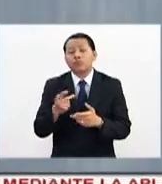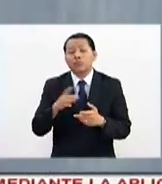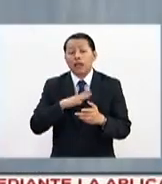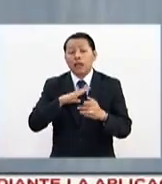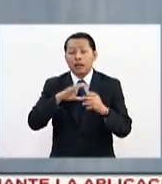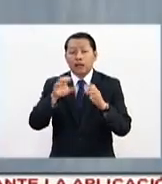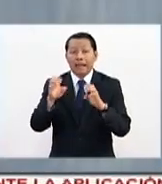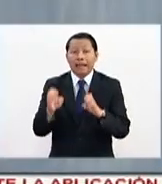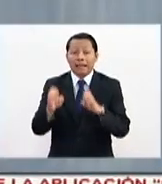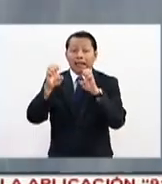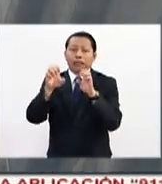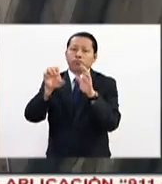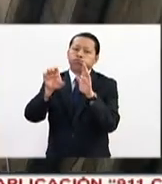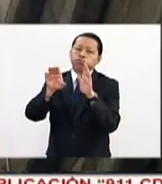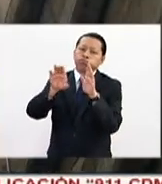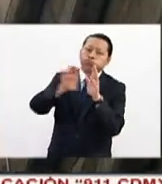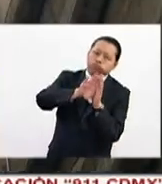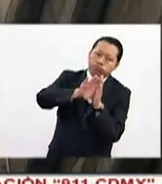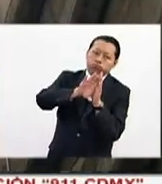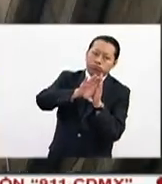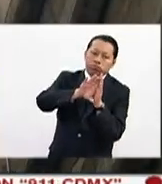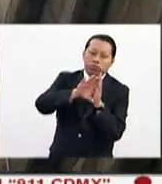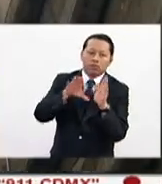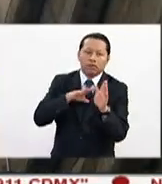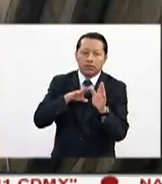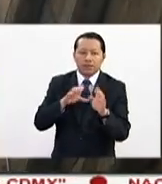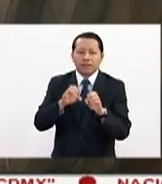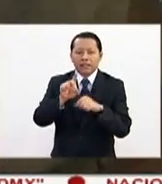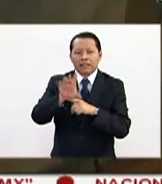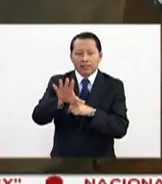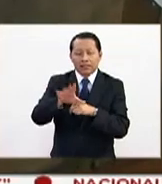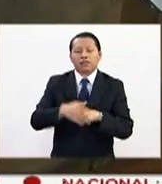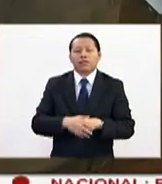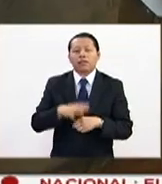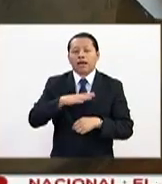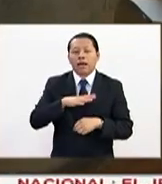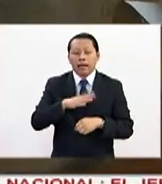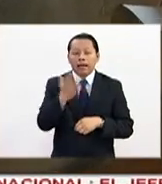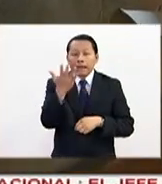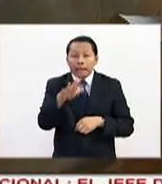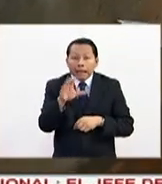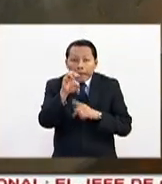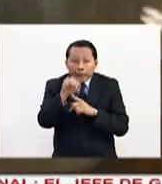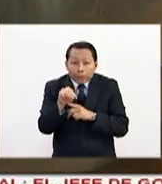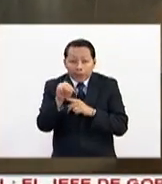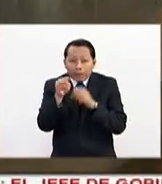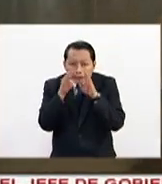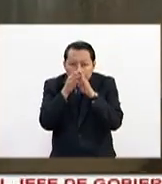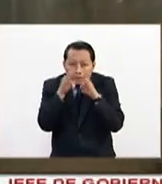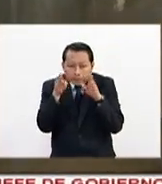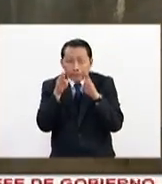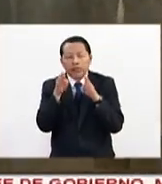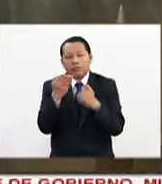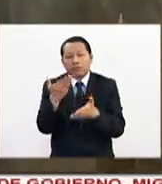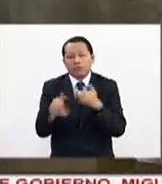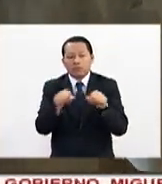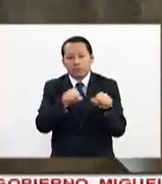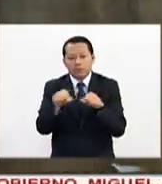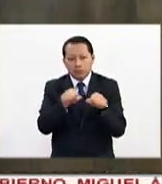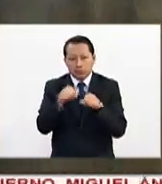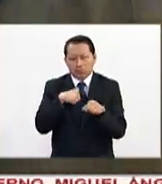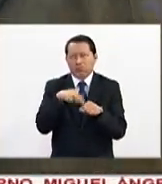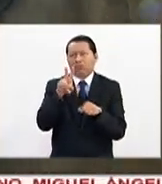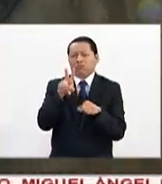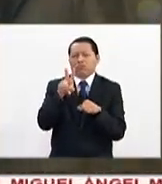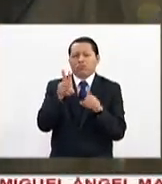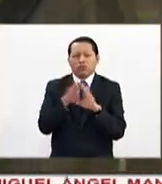se recargó mucho más y quedó más pegado al 35. Son 10 centímetros de separación. Y después ahora con el sismo agarró y ya de